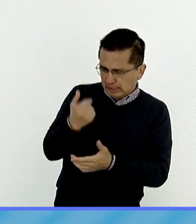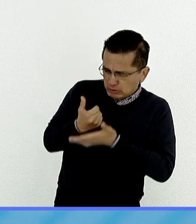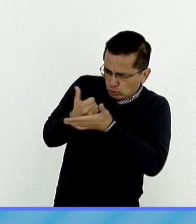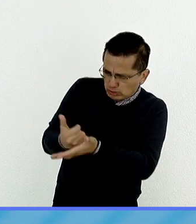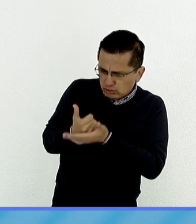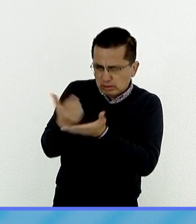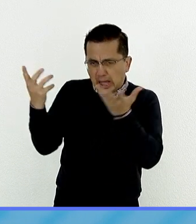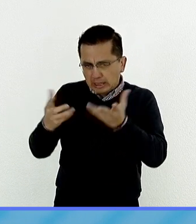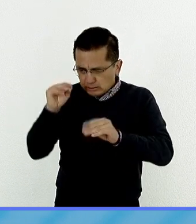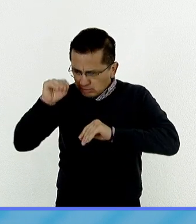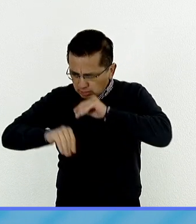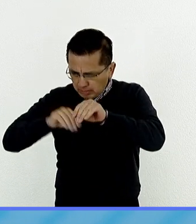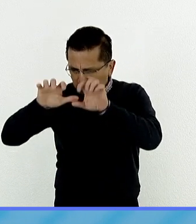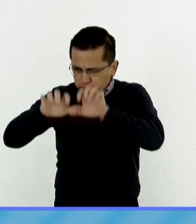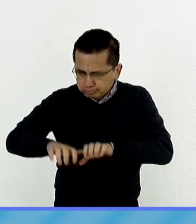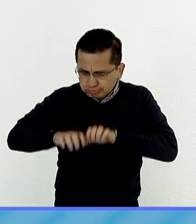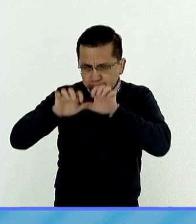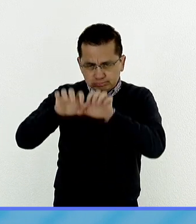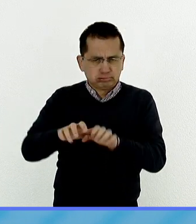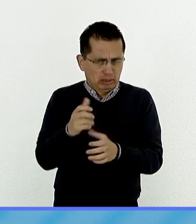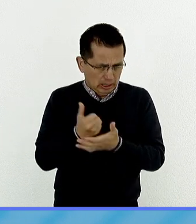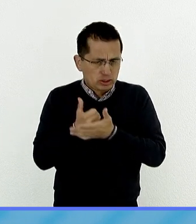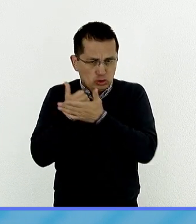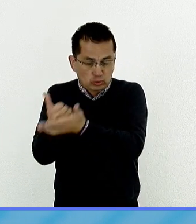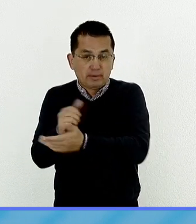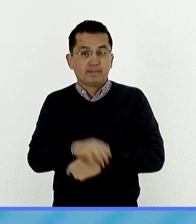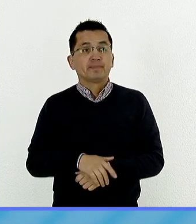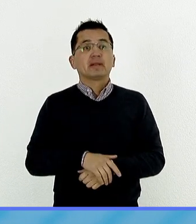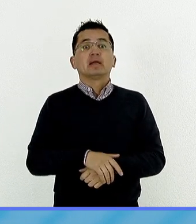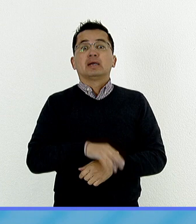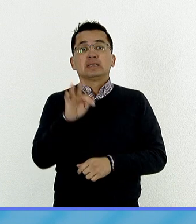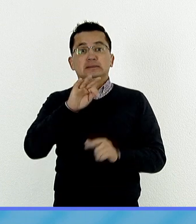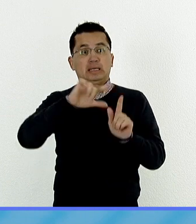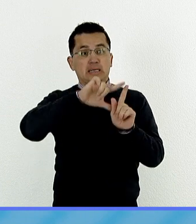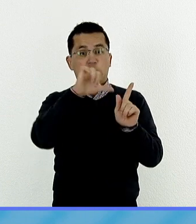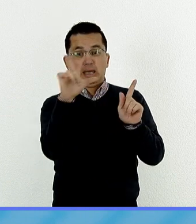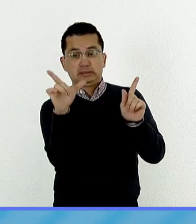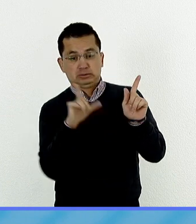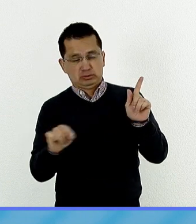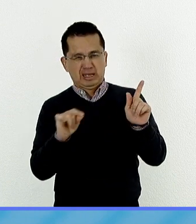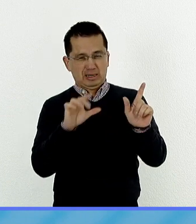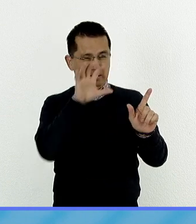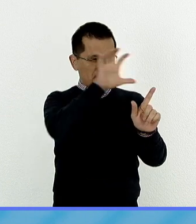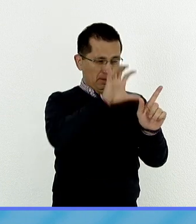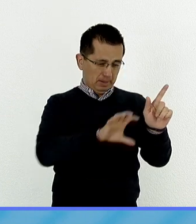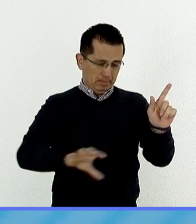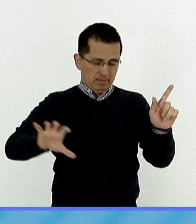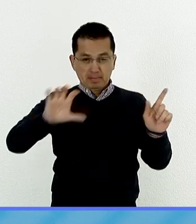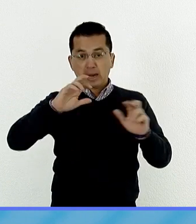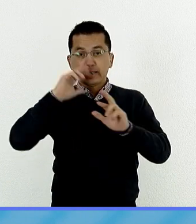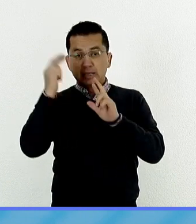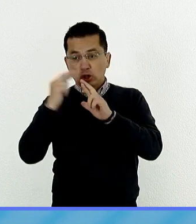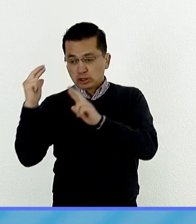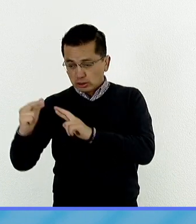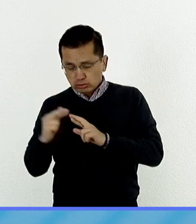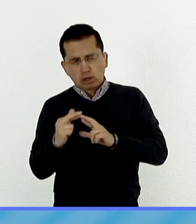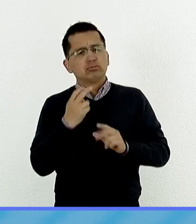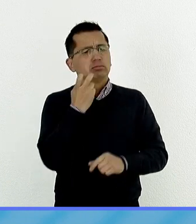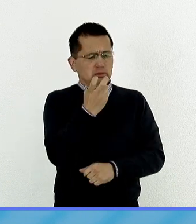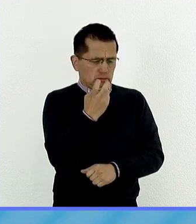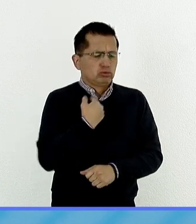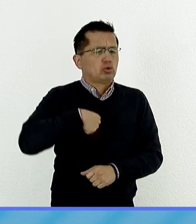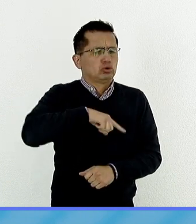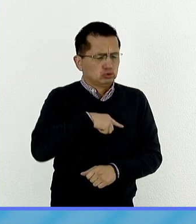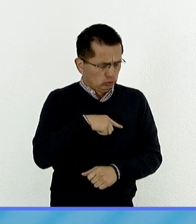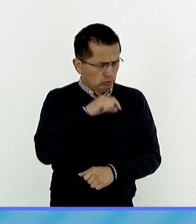a partir de que la del concurso regional buscaremos Nosotros también de ayudarles aquí a nivel